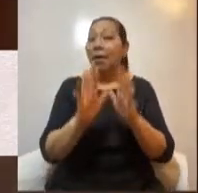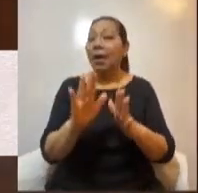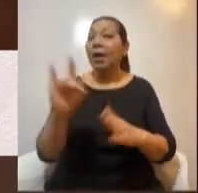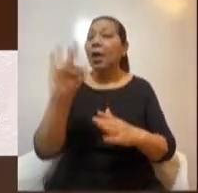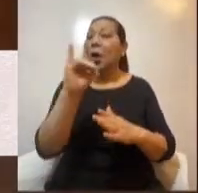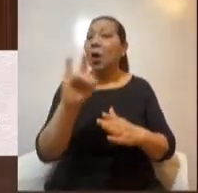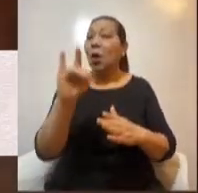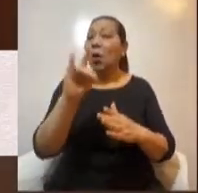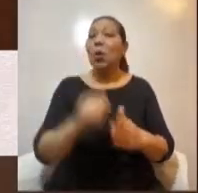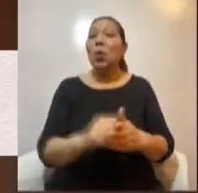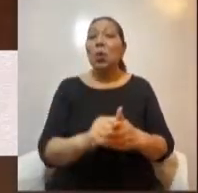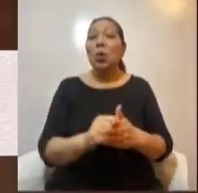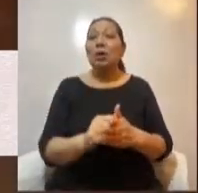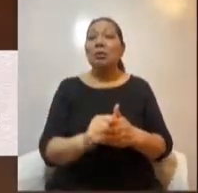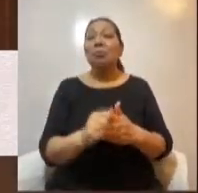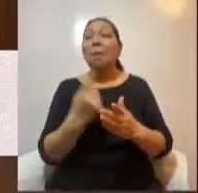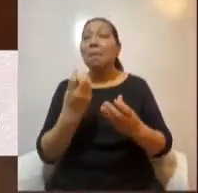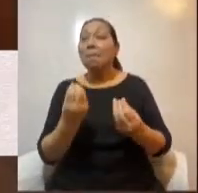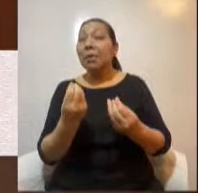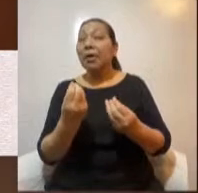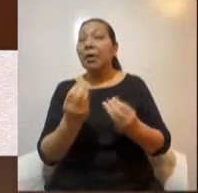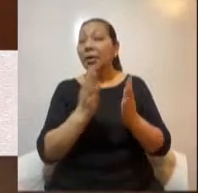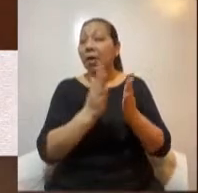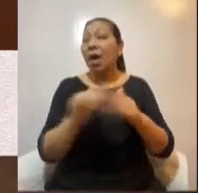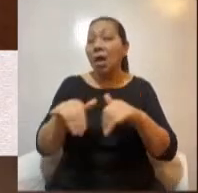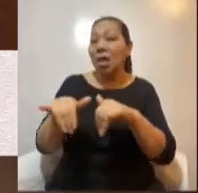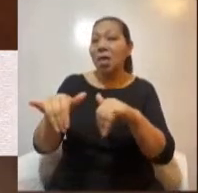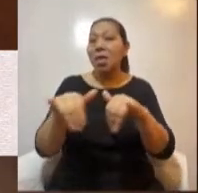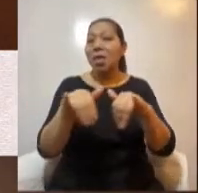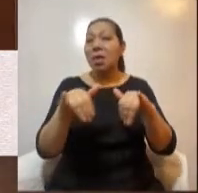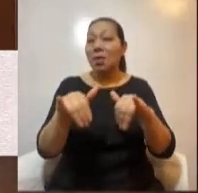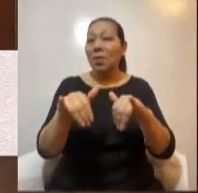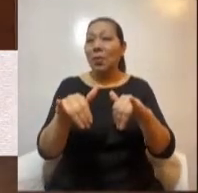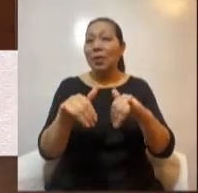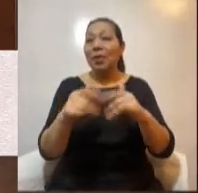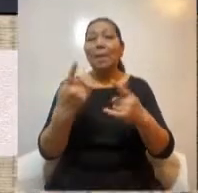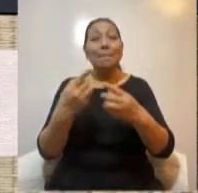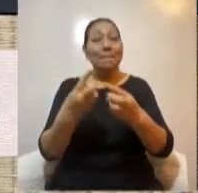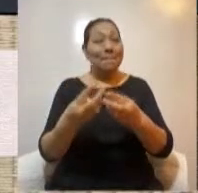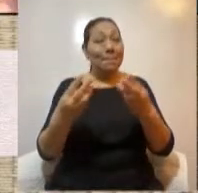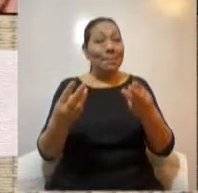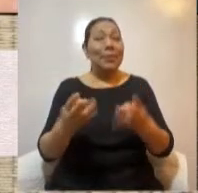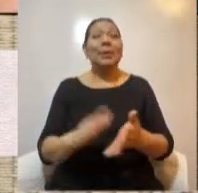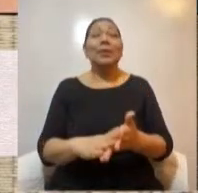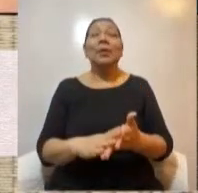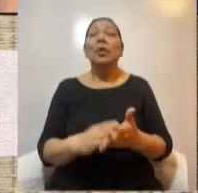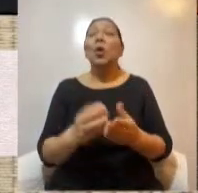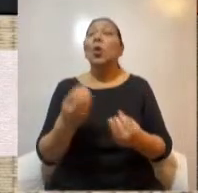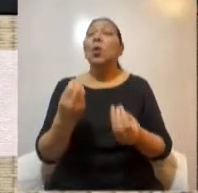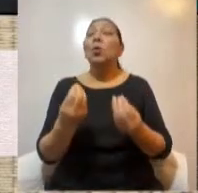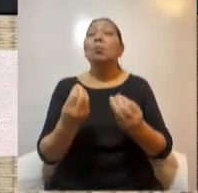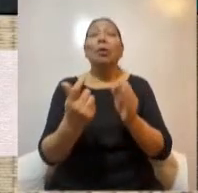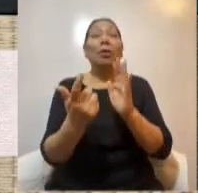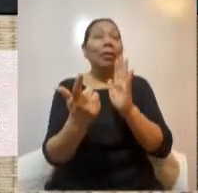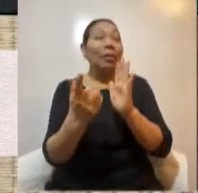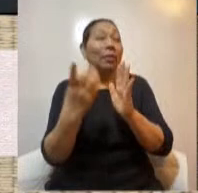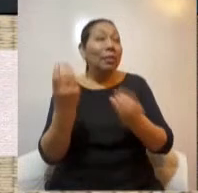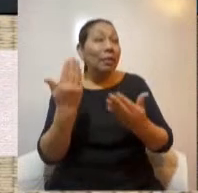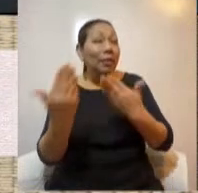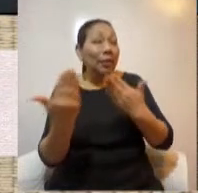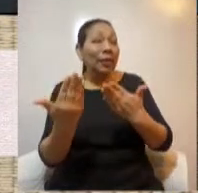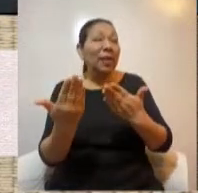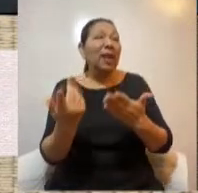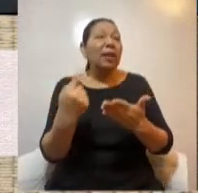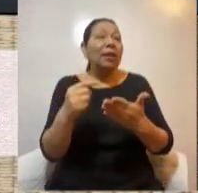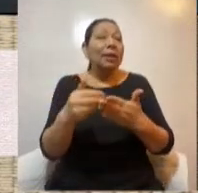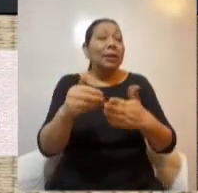claramente utiliza el contenido protegido del derecho a la igualdad como un criterio de validez material de tanto decisiones legislativas